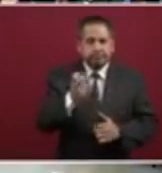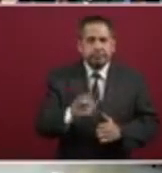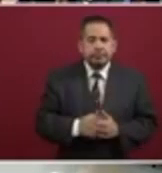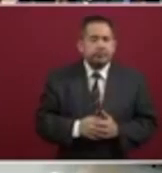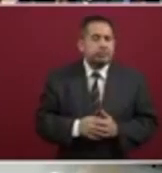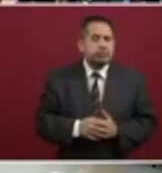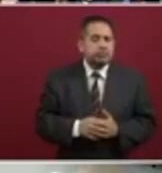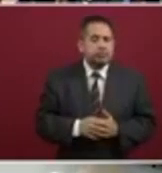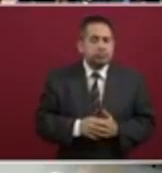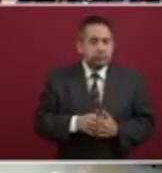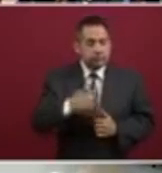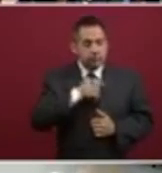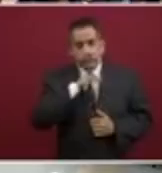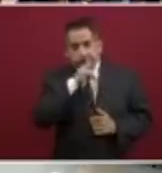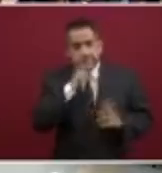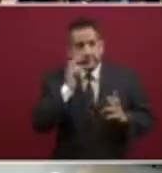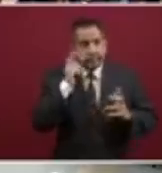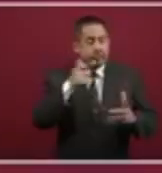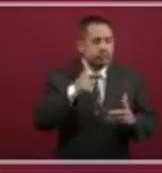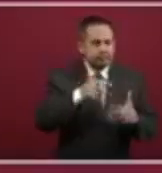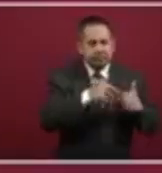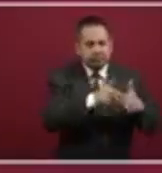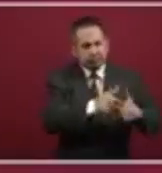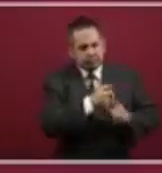nos extraña que haya